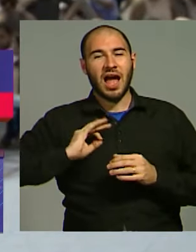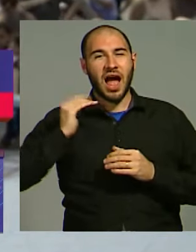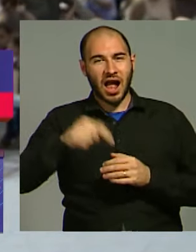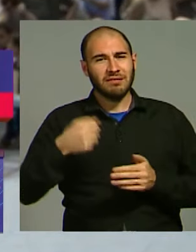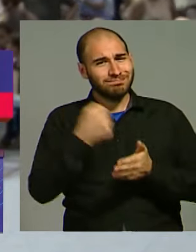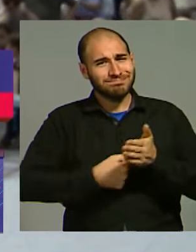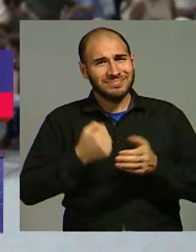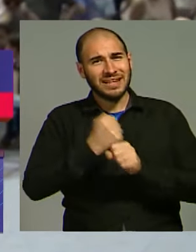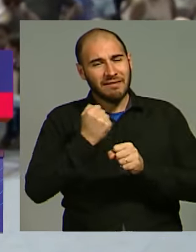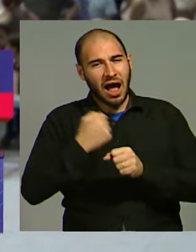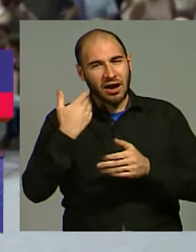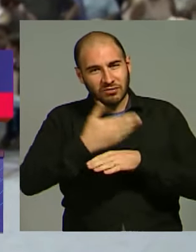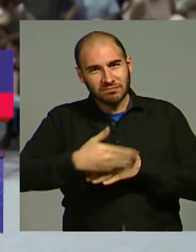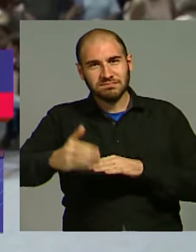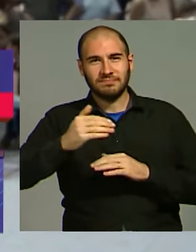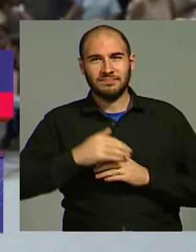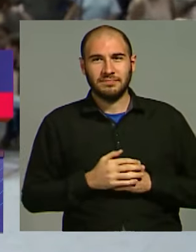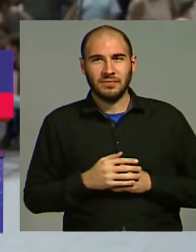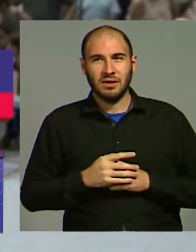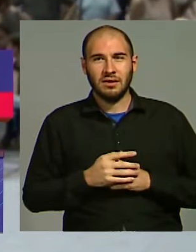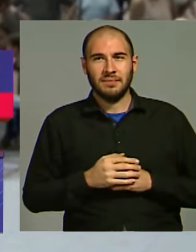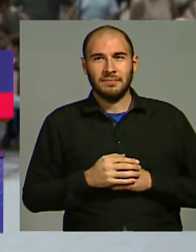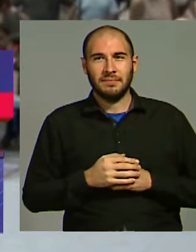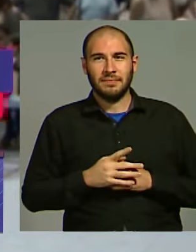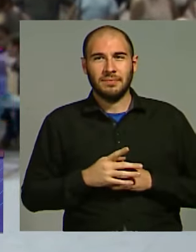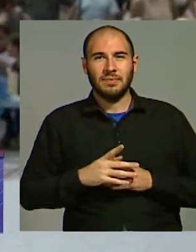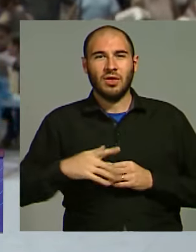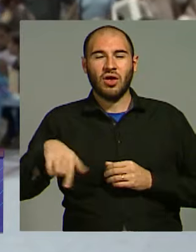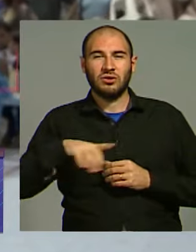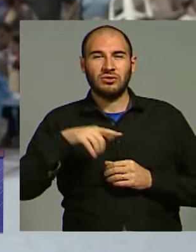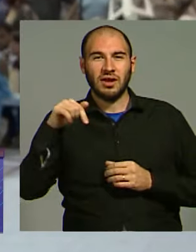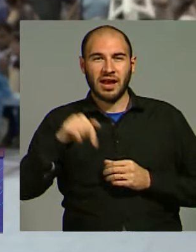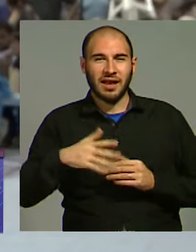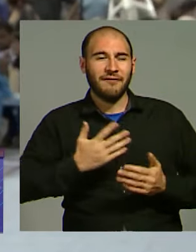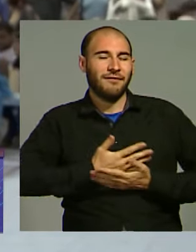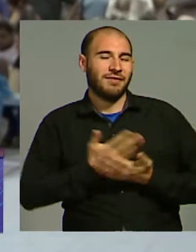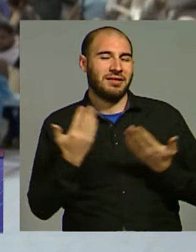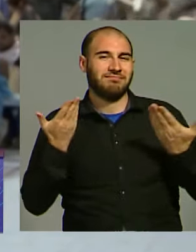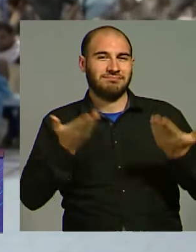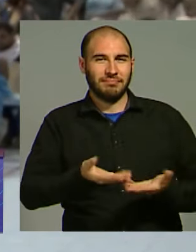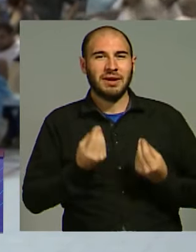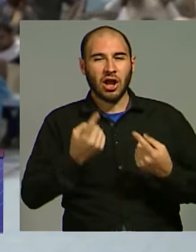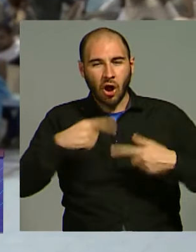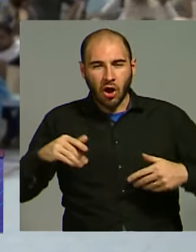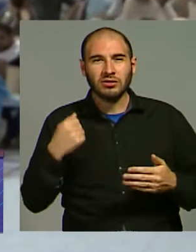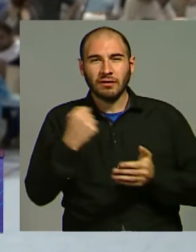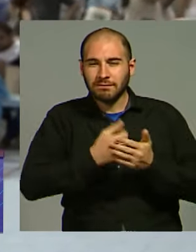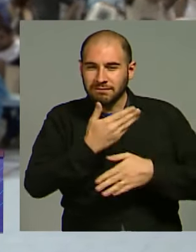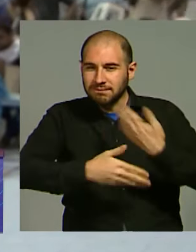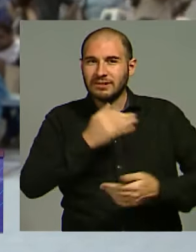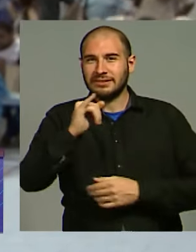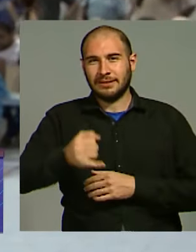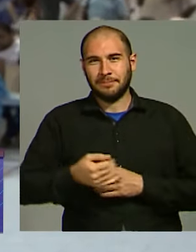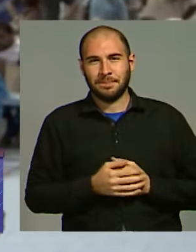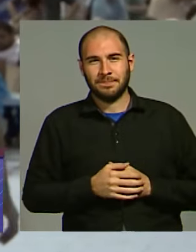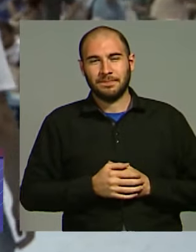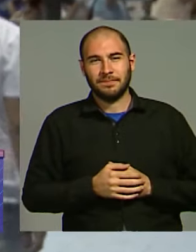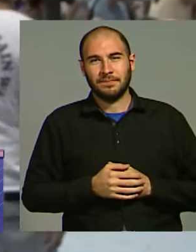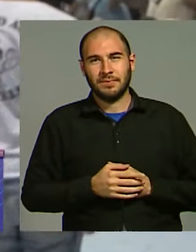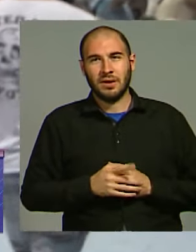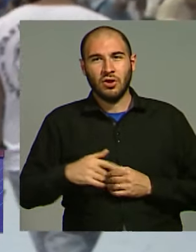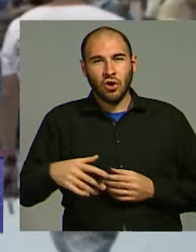mucho trabajo. Hemos puesto una alegría enorme para que las cosas funcionen. Hemos puesto